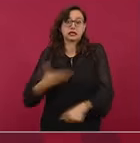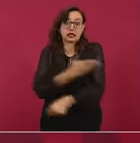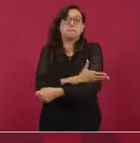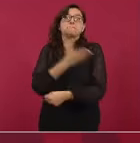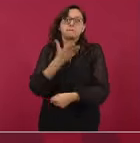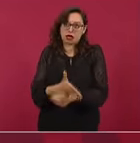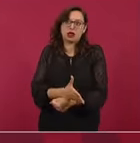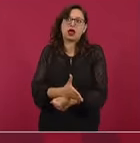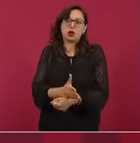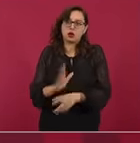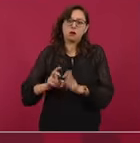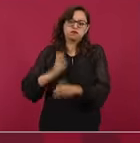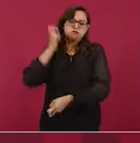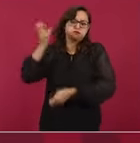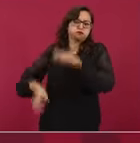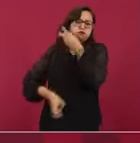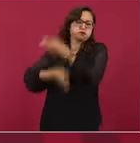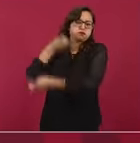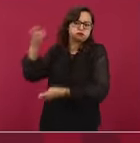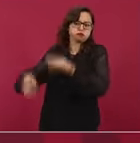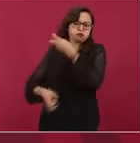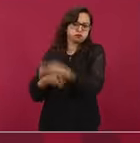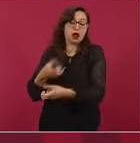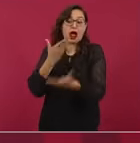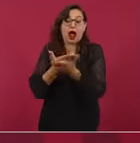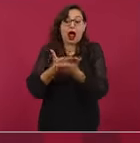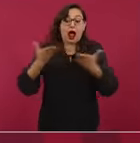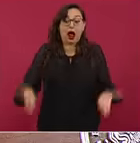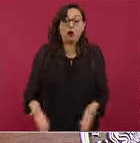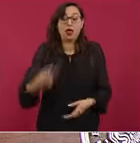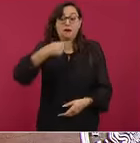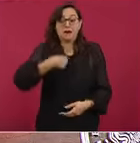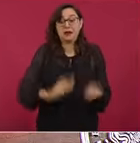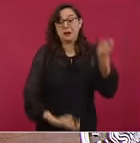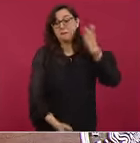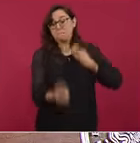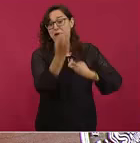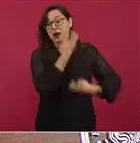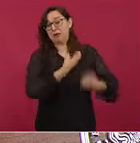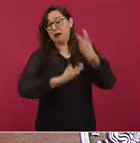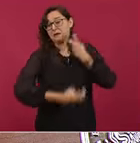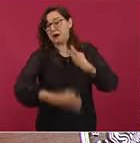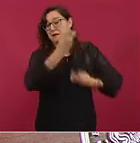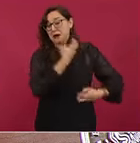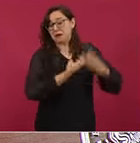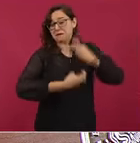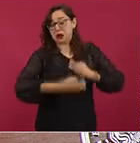Hay tanta libertad de expresión que me insultan